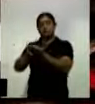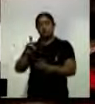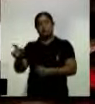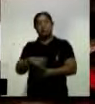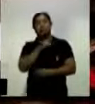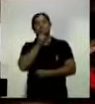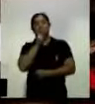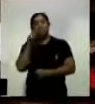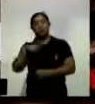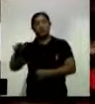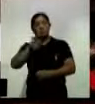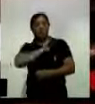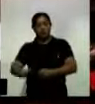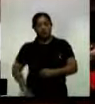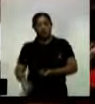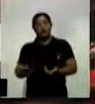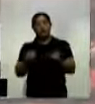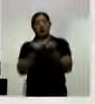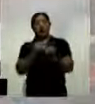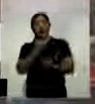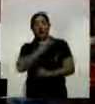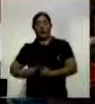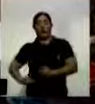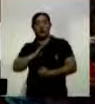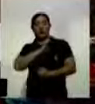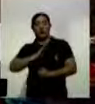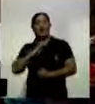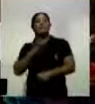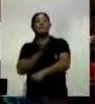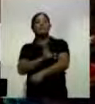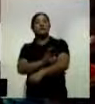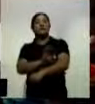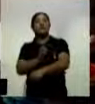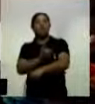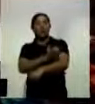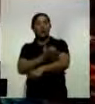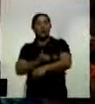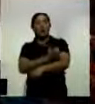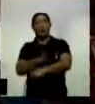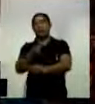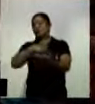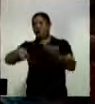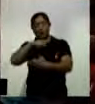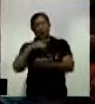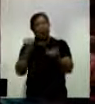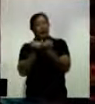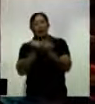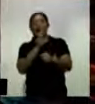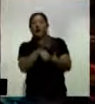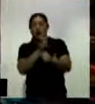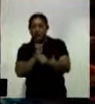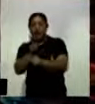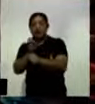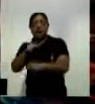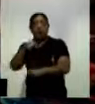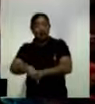al presidente municipal y aquí a mis compañeros. Pues invitar a toda la ciudadanía de aquí de Zacatelco, del estado de Tlaxcala y